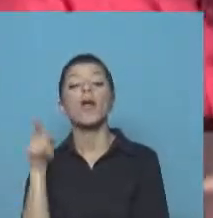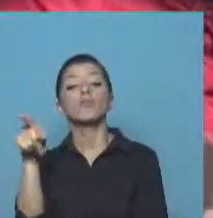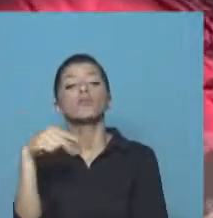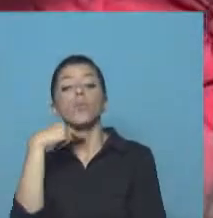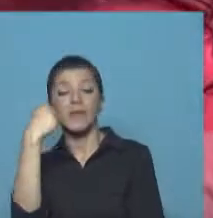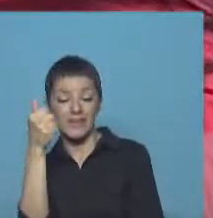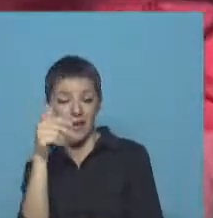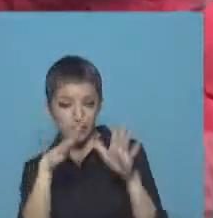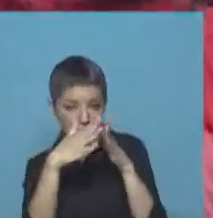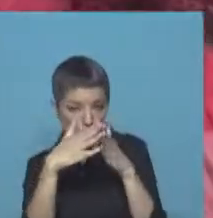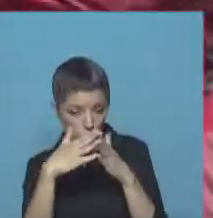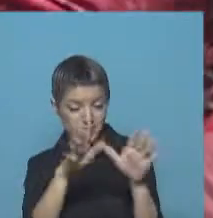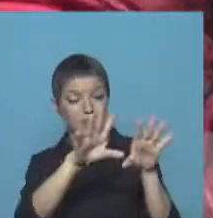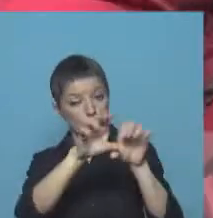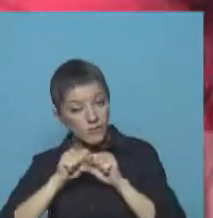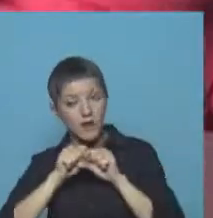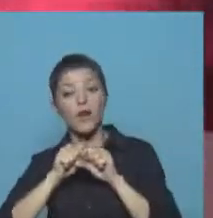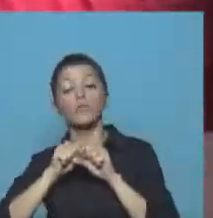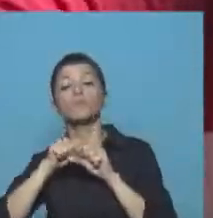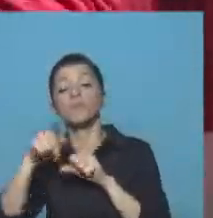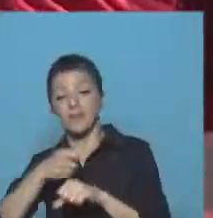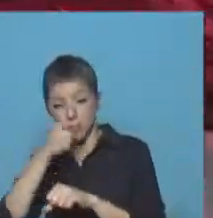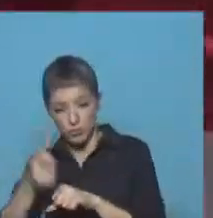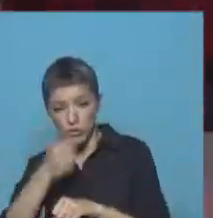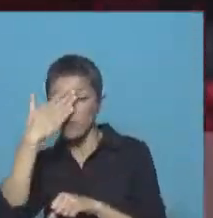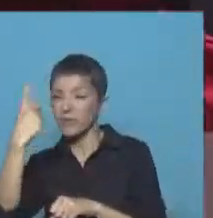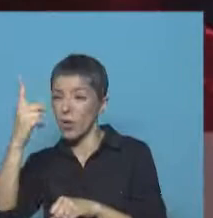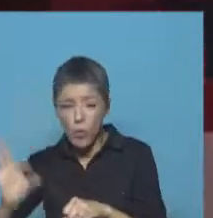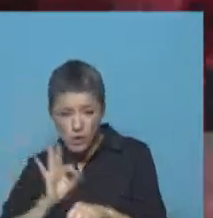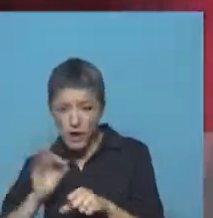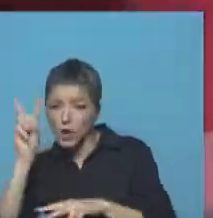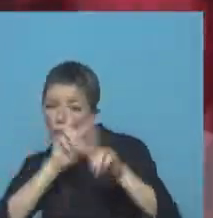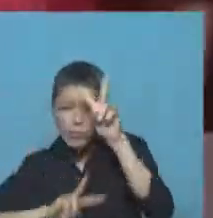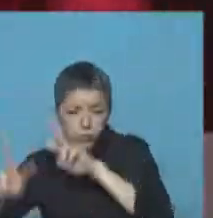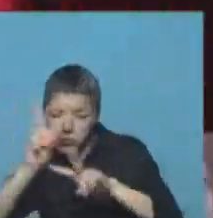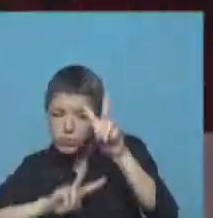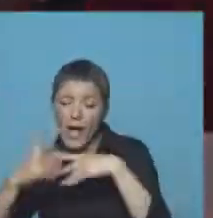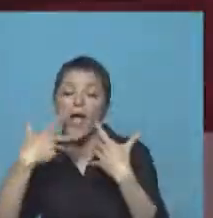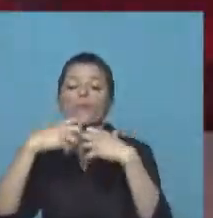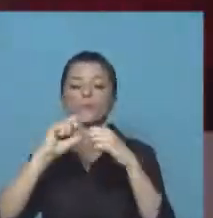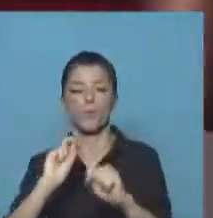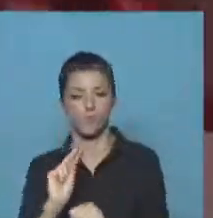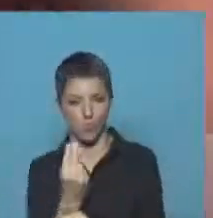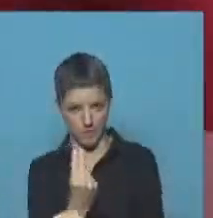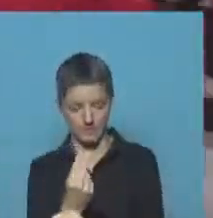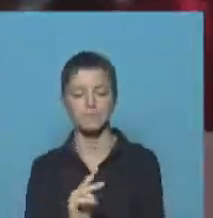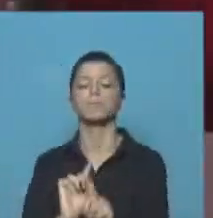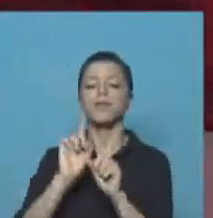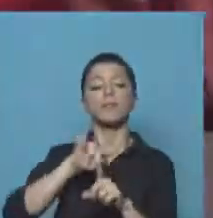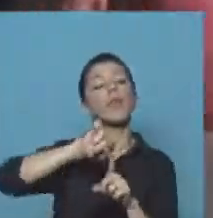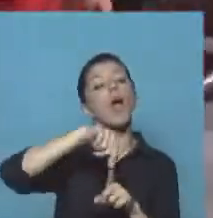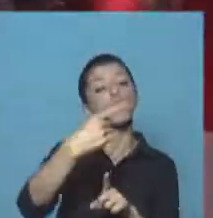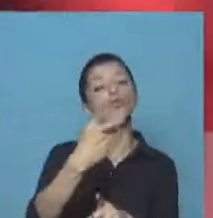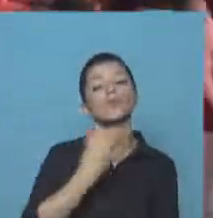ella encontró a su hija luego de un año intenso de búsqueda la encontró muerta también hay un caso muy conocido en la ciudad de buenos aries el de